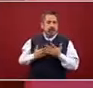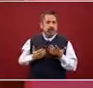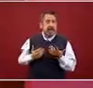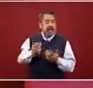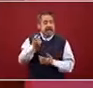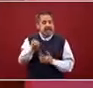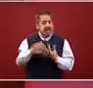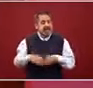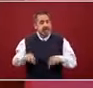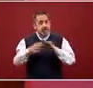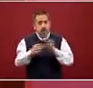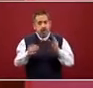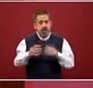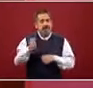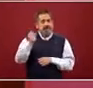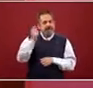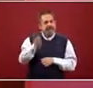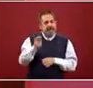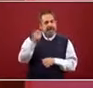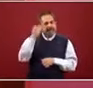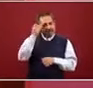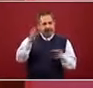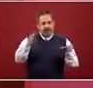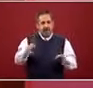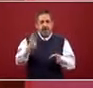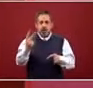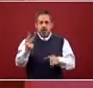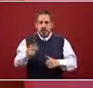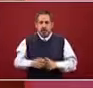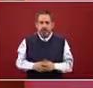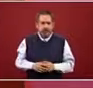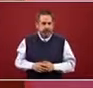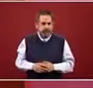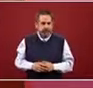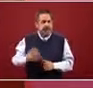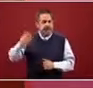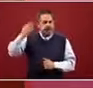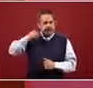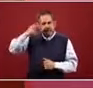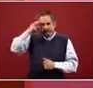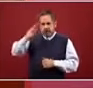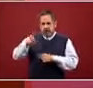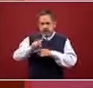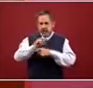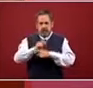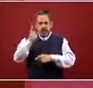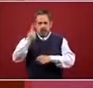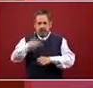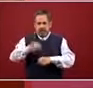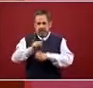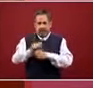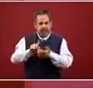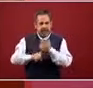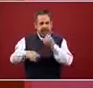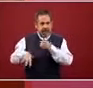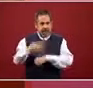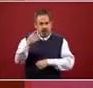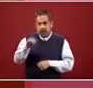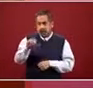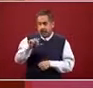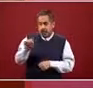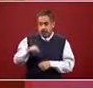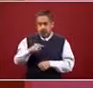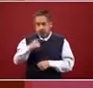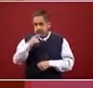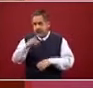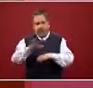generalmente corresponden a la etapa 2. En México, como lo hemos dicho desde hace una semana, desde el 14 de marzo,